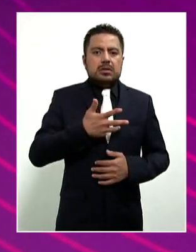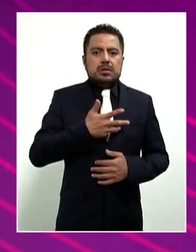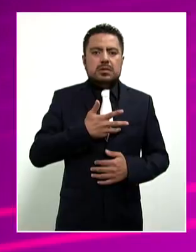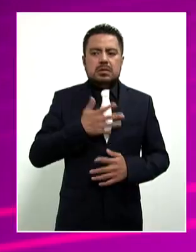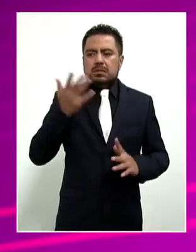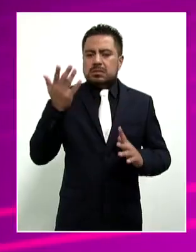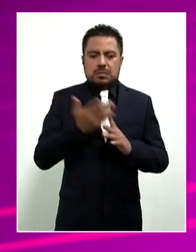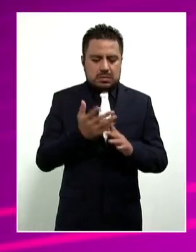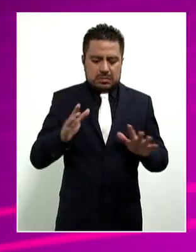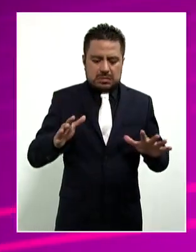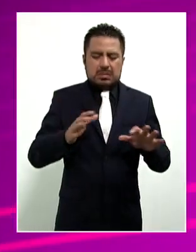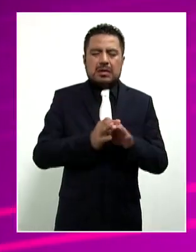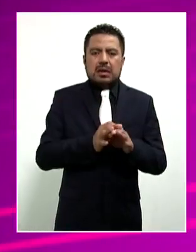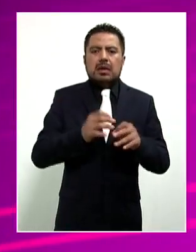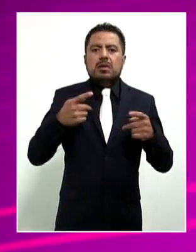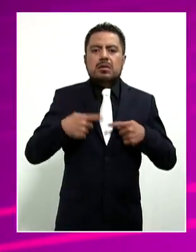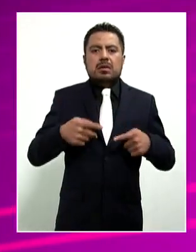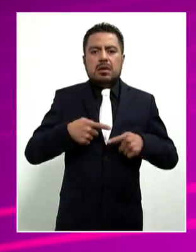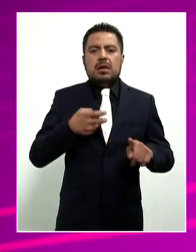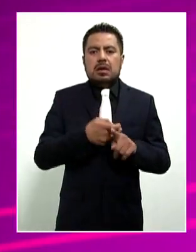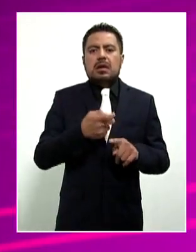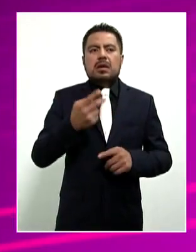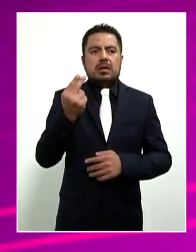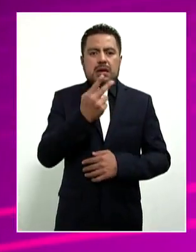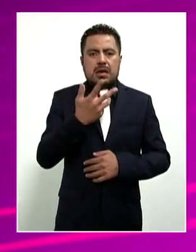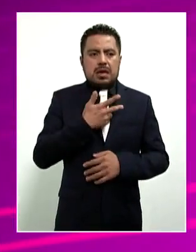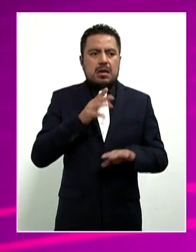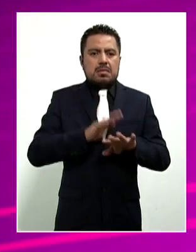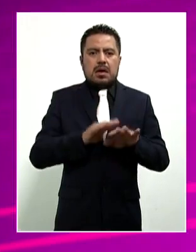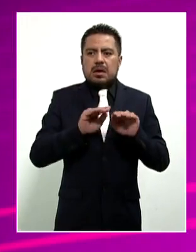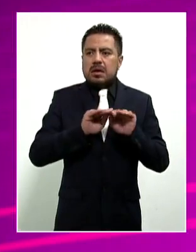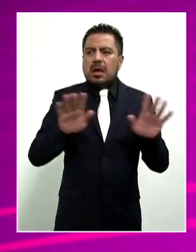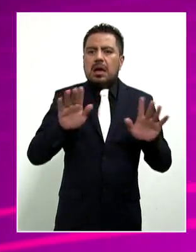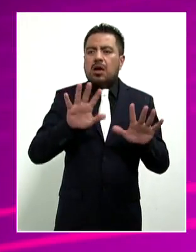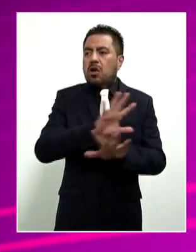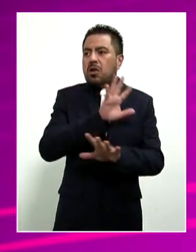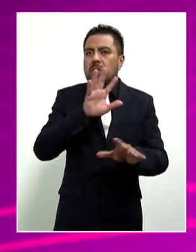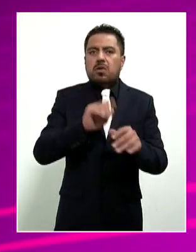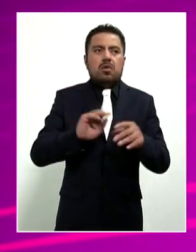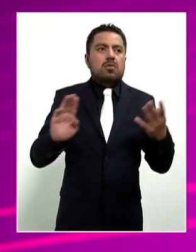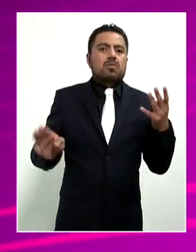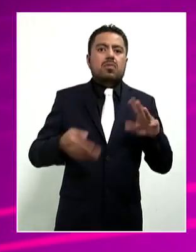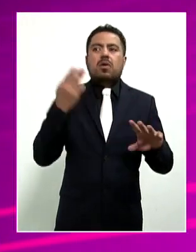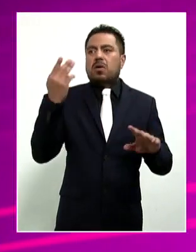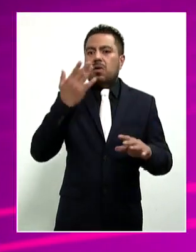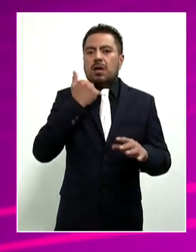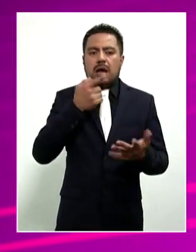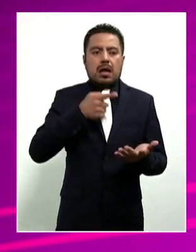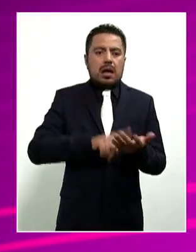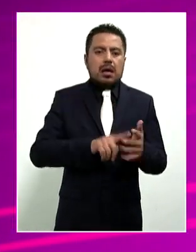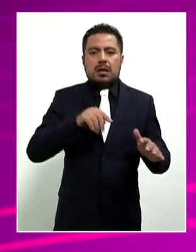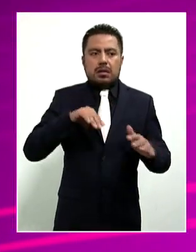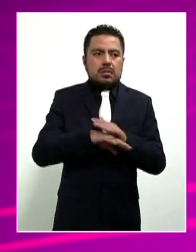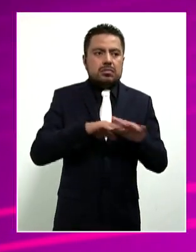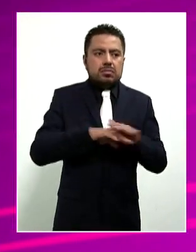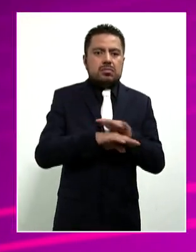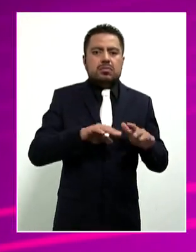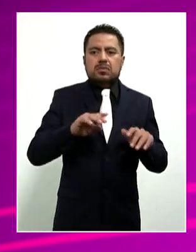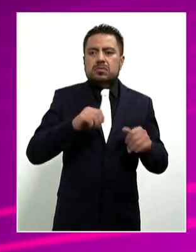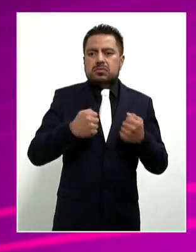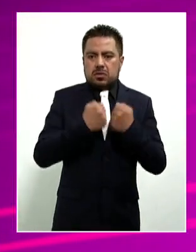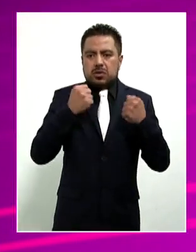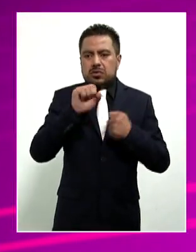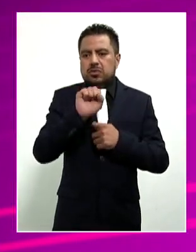una parte pequeña de esta población y hay que tener claro que no estamos hablando de todo el mundo que ingresa por la frontera